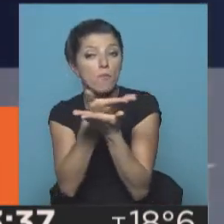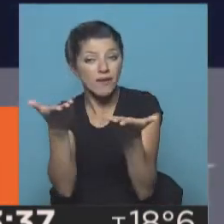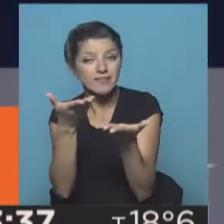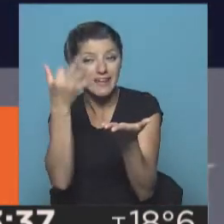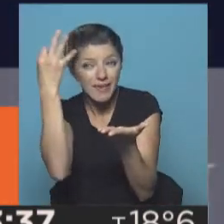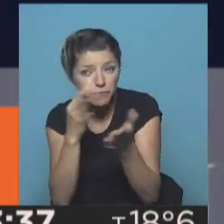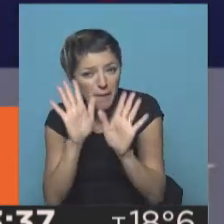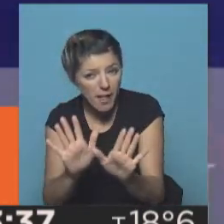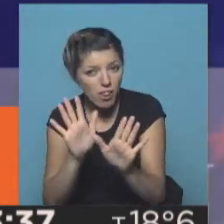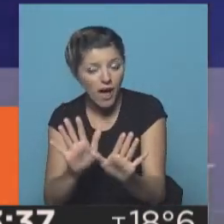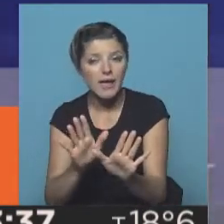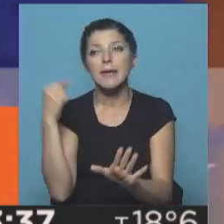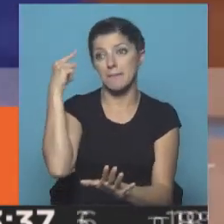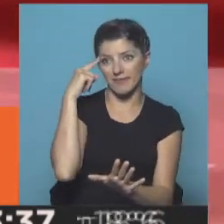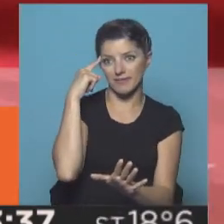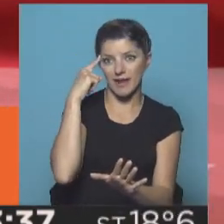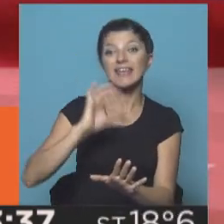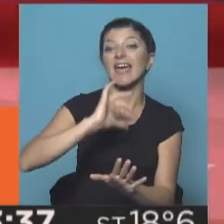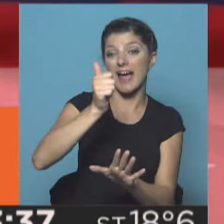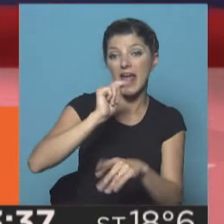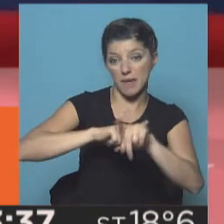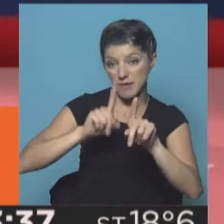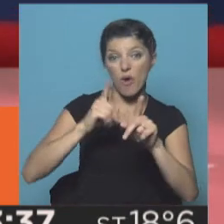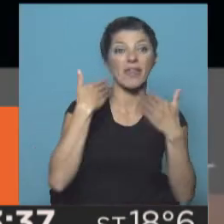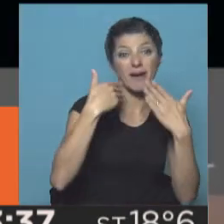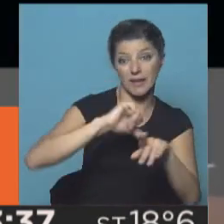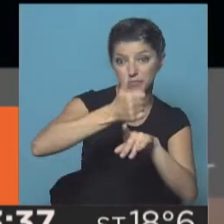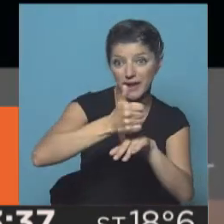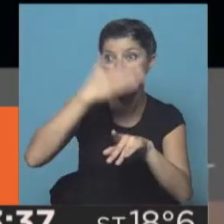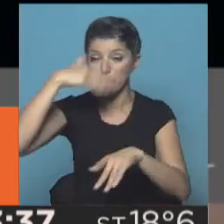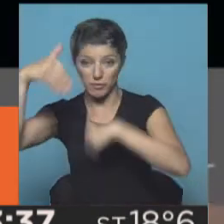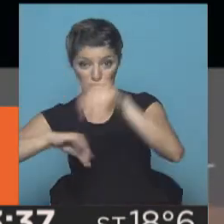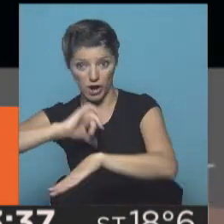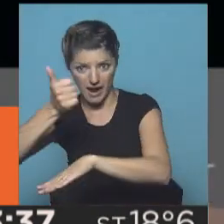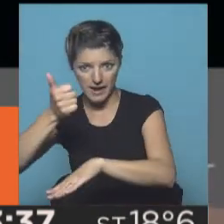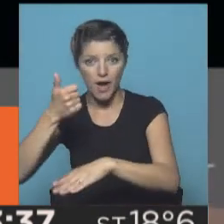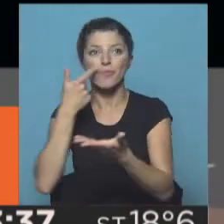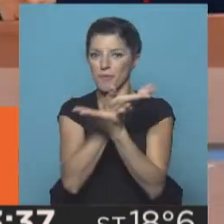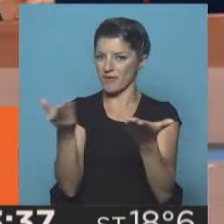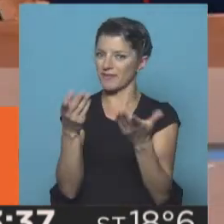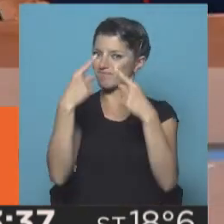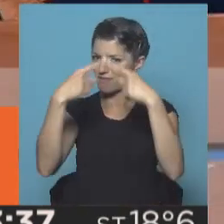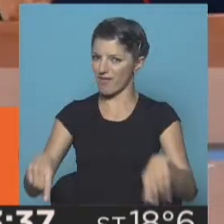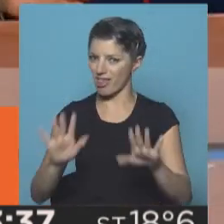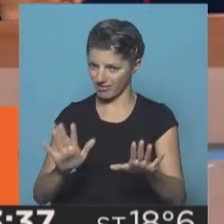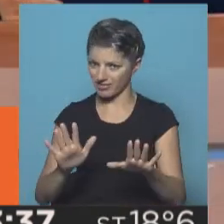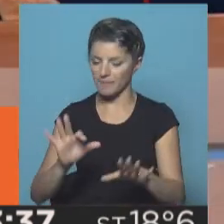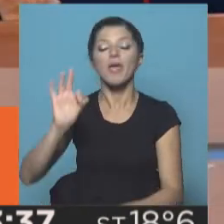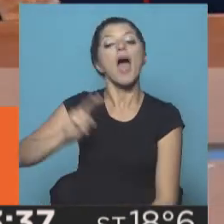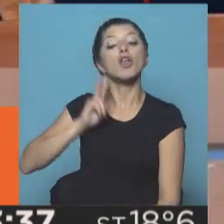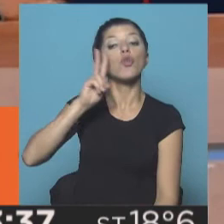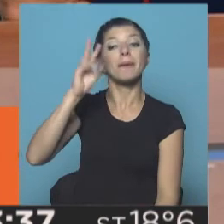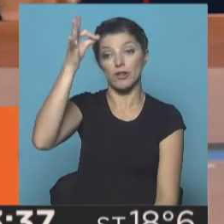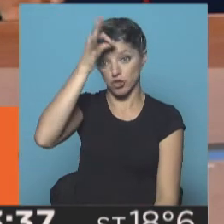la creencia de que quien gana el debate gana la elección demostró ser un mito poco consistente. En 2012,